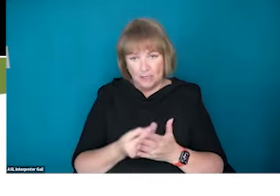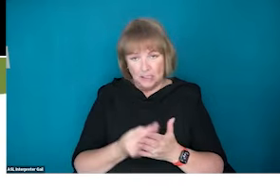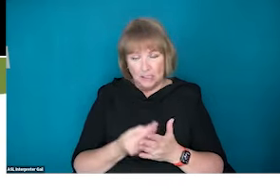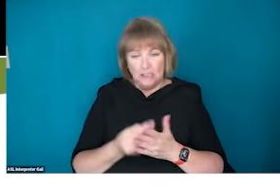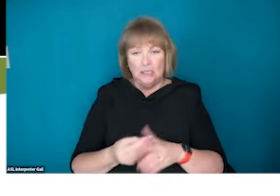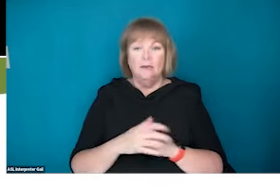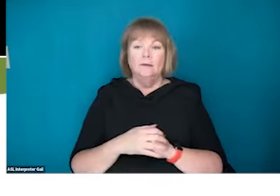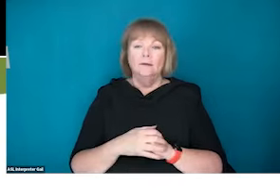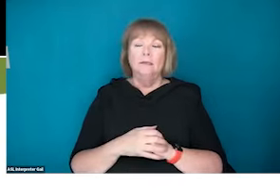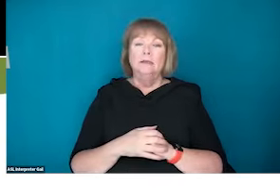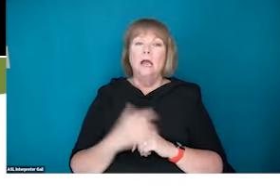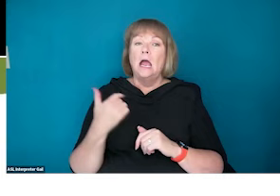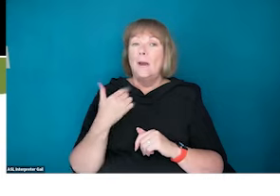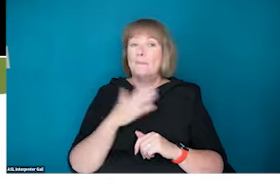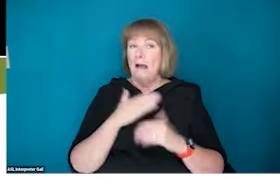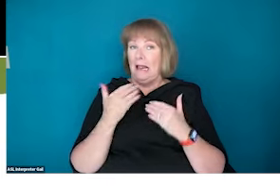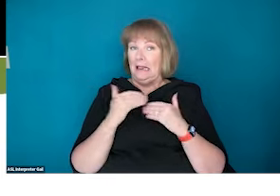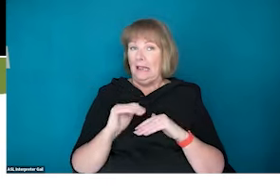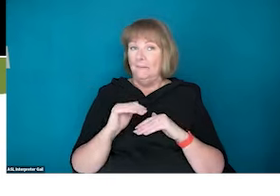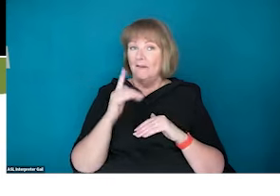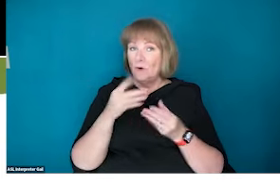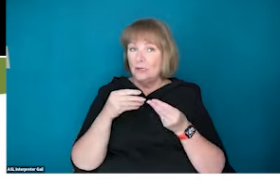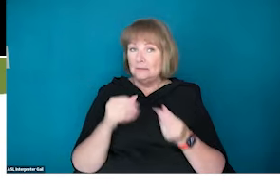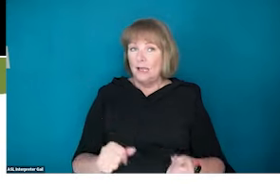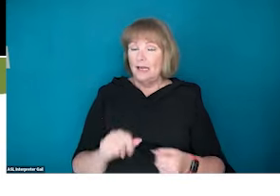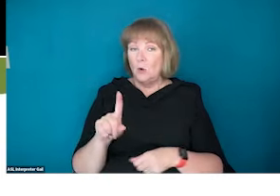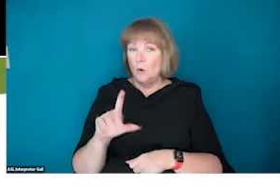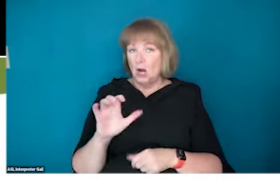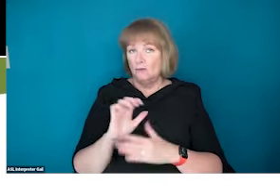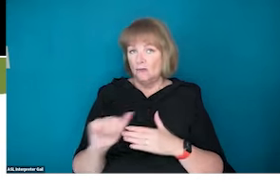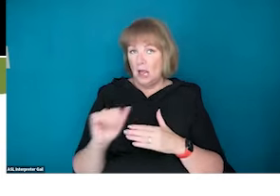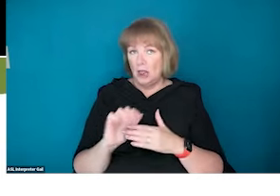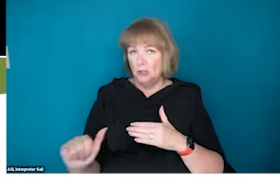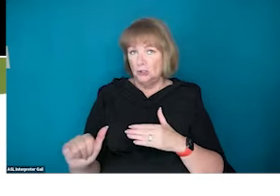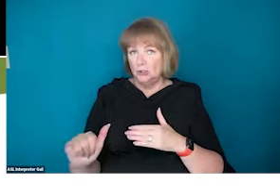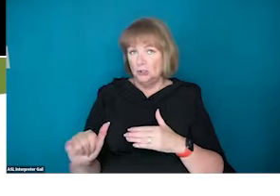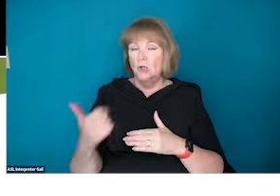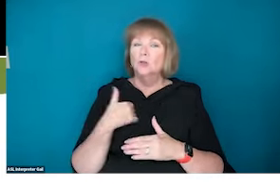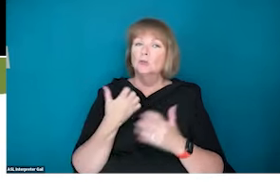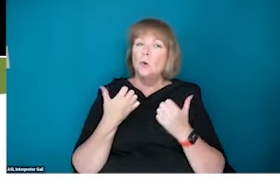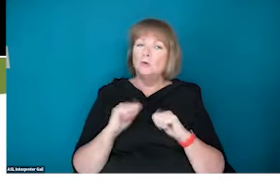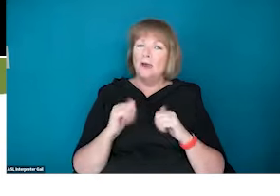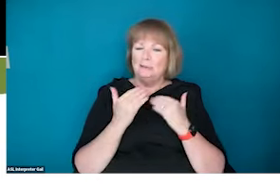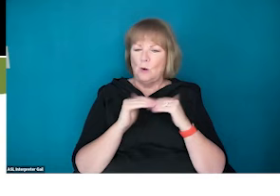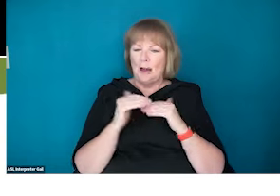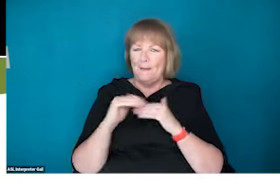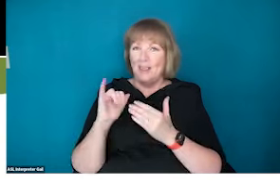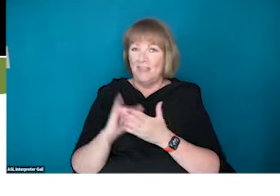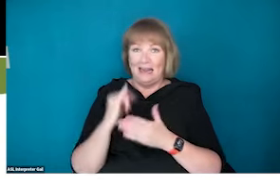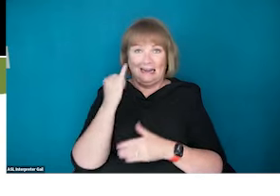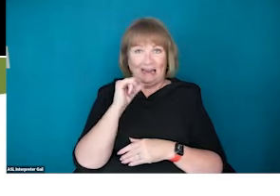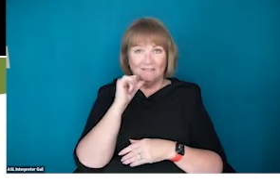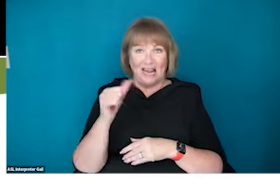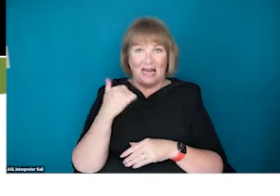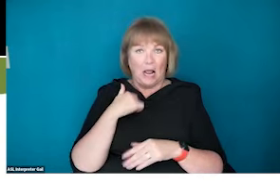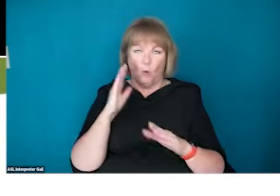yo tengo en mi tarjeta de débito, yo no puedo gastar más de $100. Y si yo gasto más de